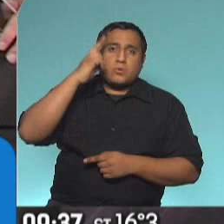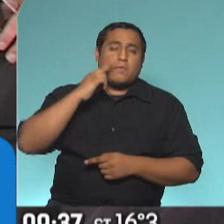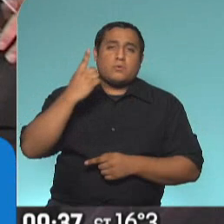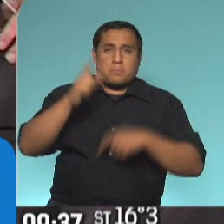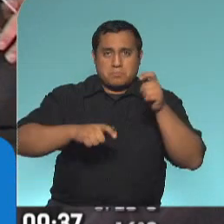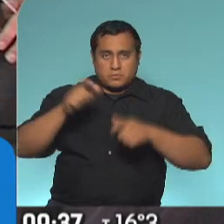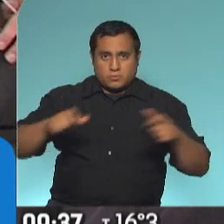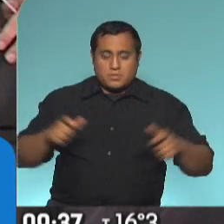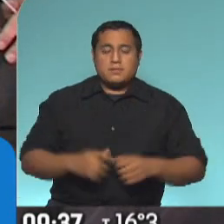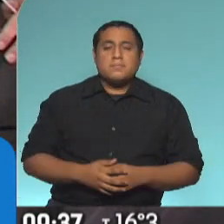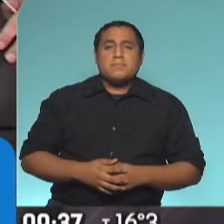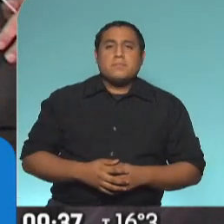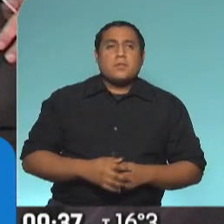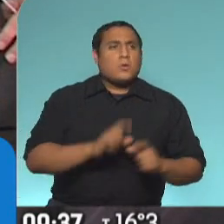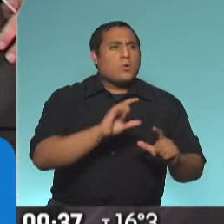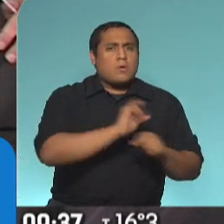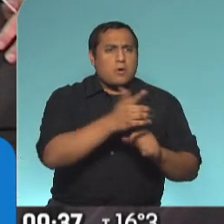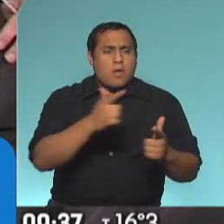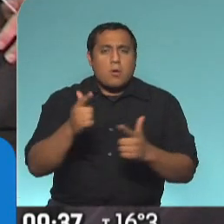130.491 personas. Descartados